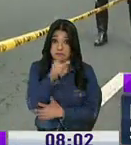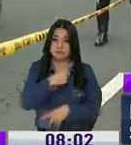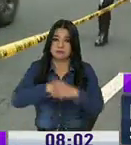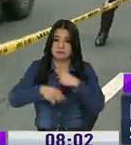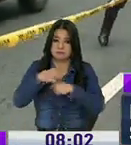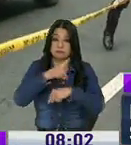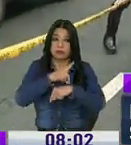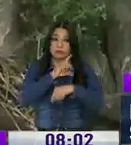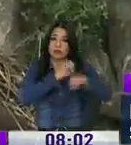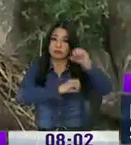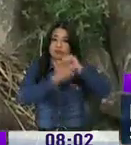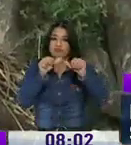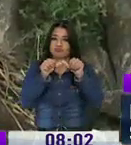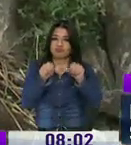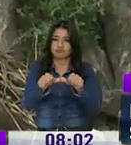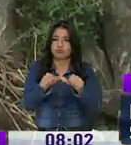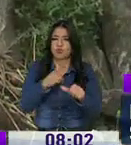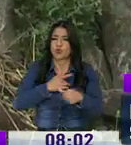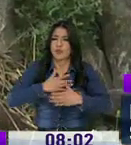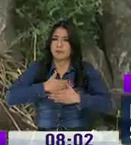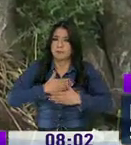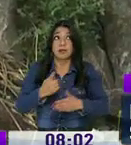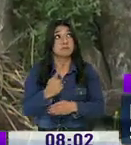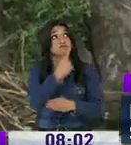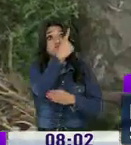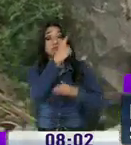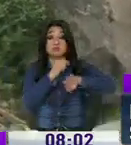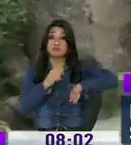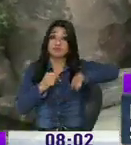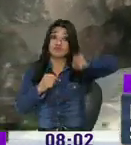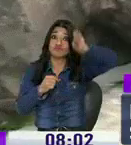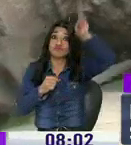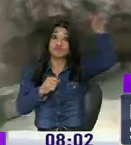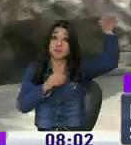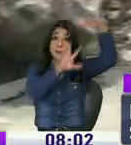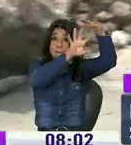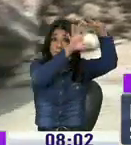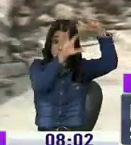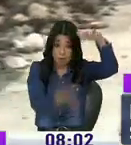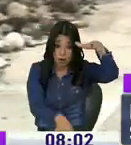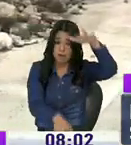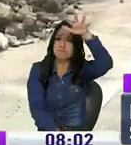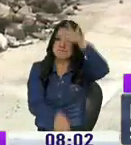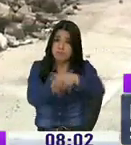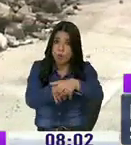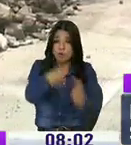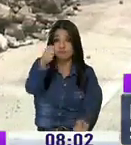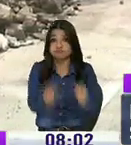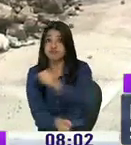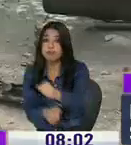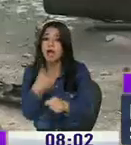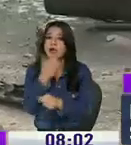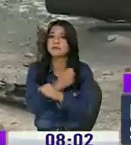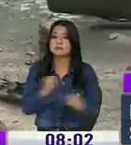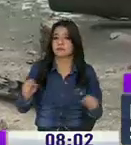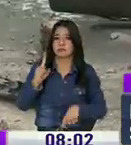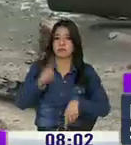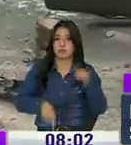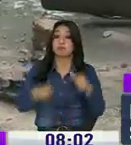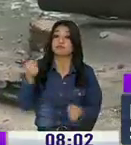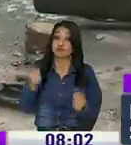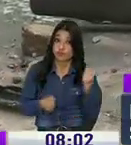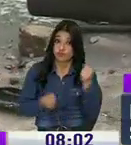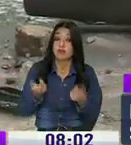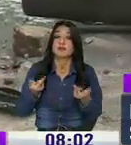de los médicos. La desgracia bajó de lo alto, atravesando la vía sin dar tiempo a maniobra alguna al conductor, quien también